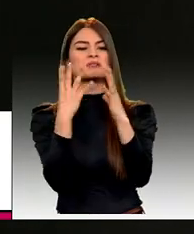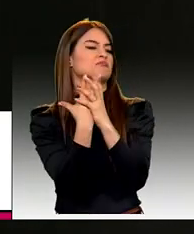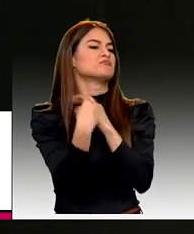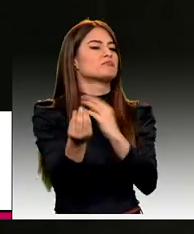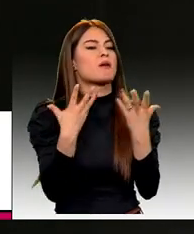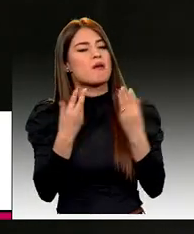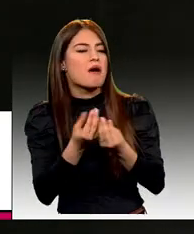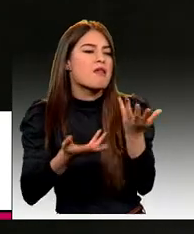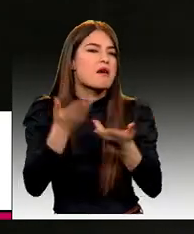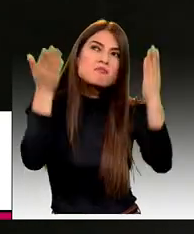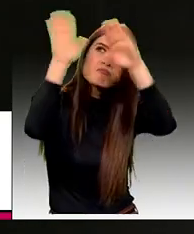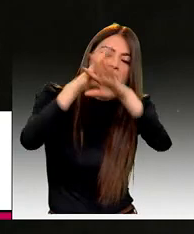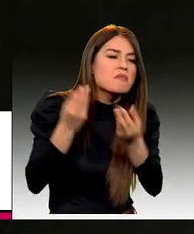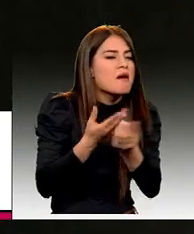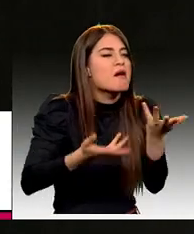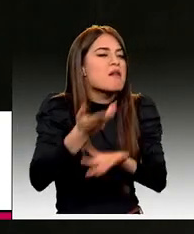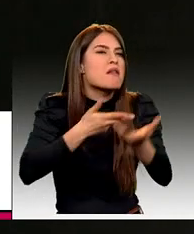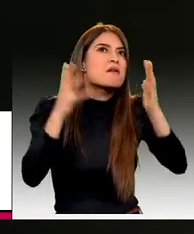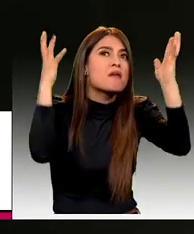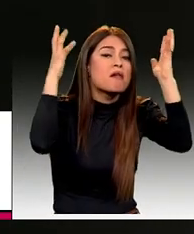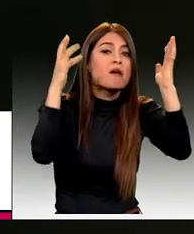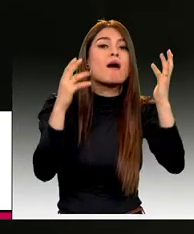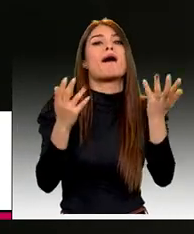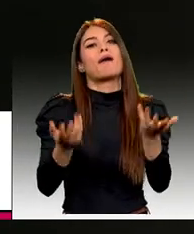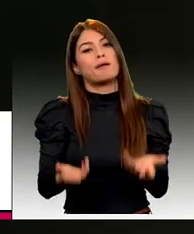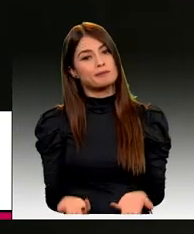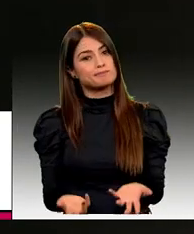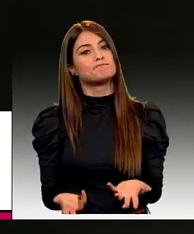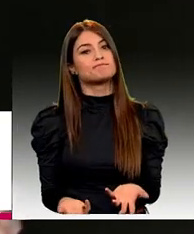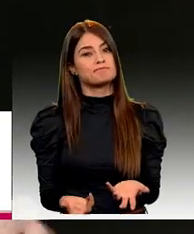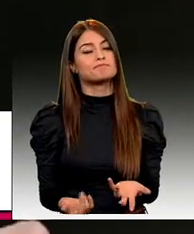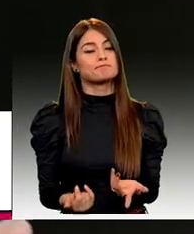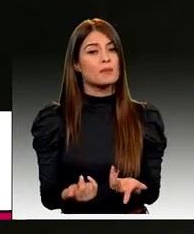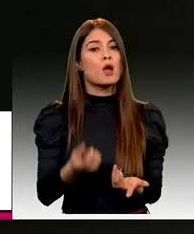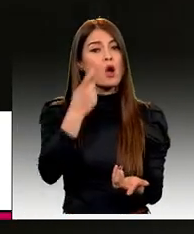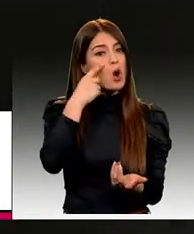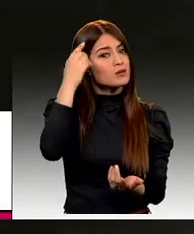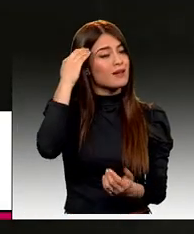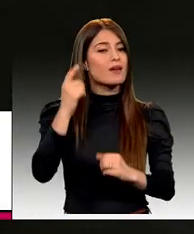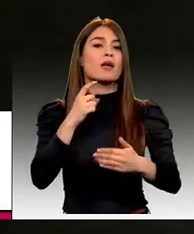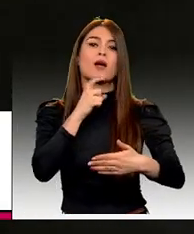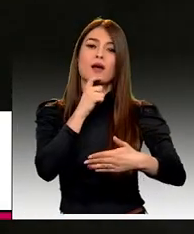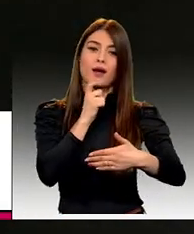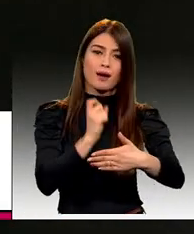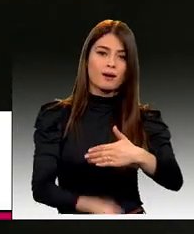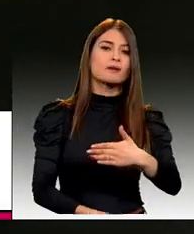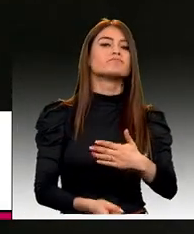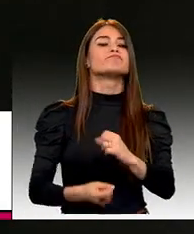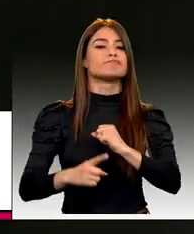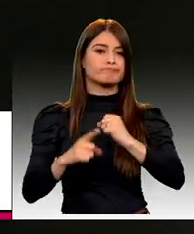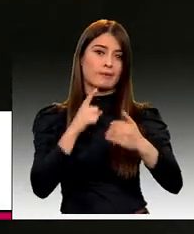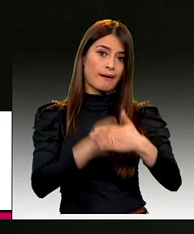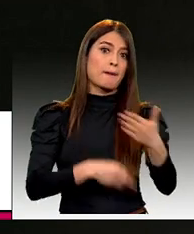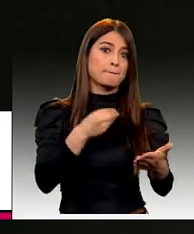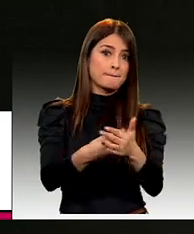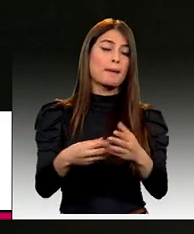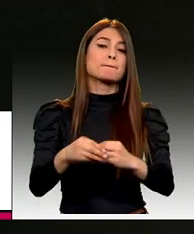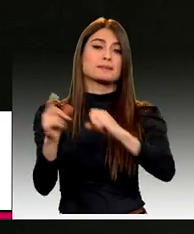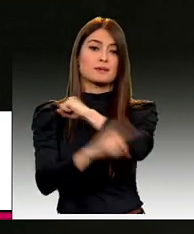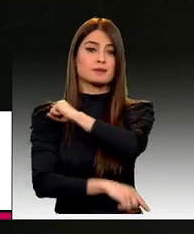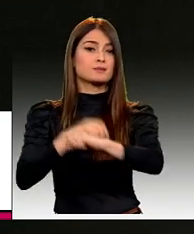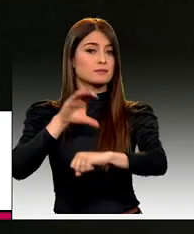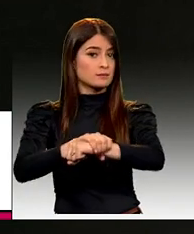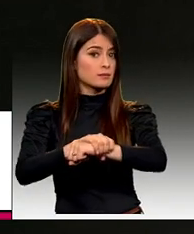autoridades, lastimosamente, así sea por esos cuadros, tienen que enfrentarse al Código Penal y al Código de Policía. El Código Penal habla de